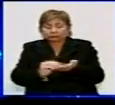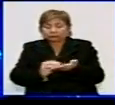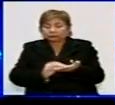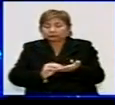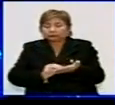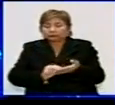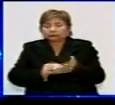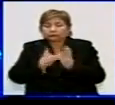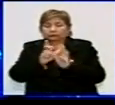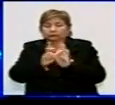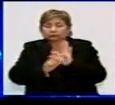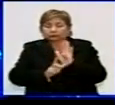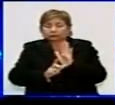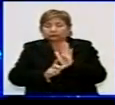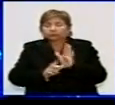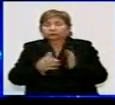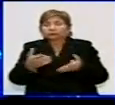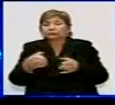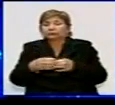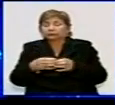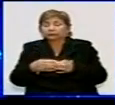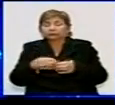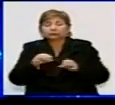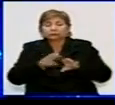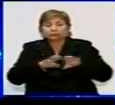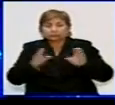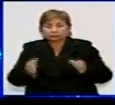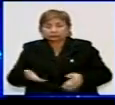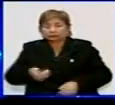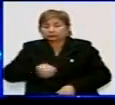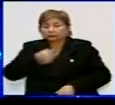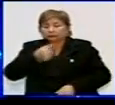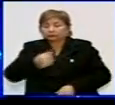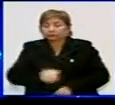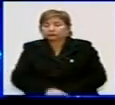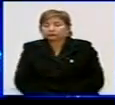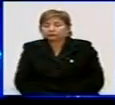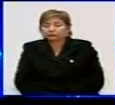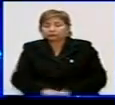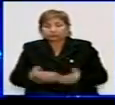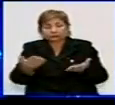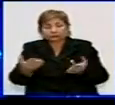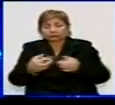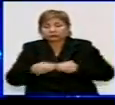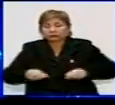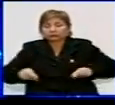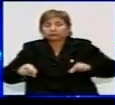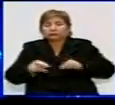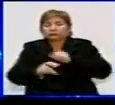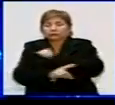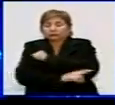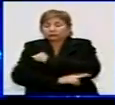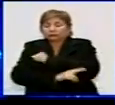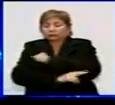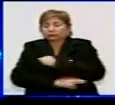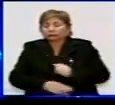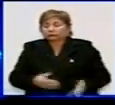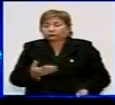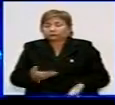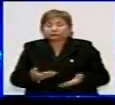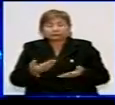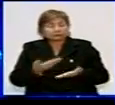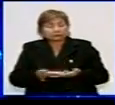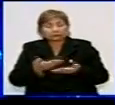de las listas de candidatos a la mesa directiva del parlamento nacional que actualmente la